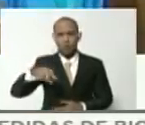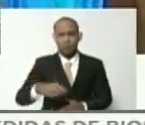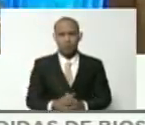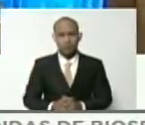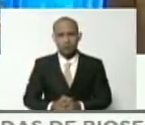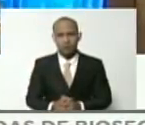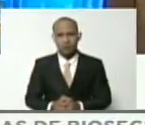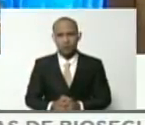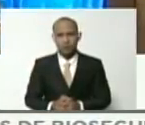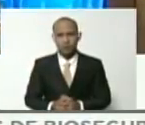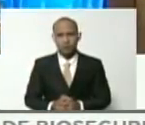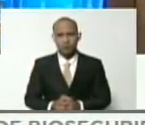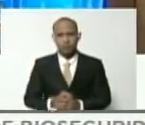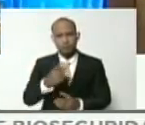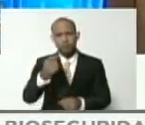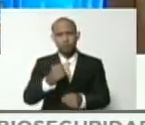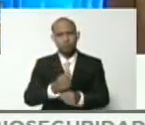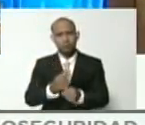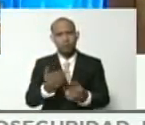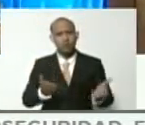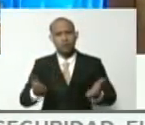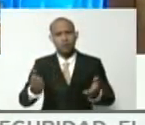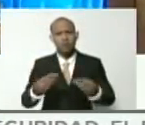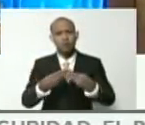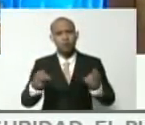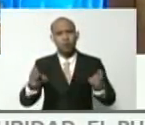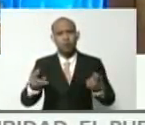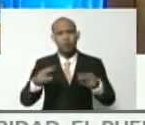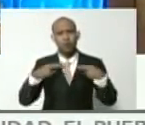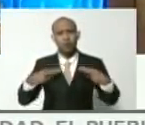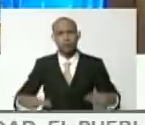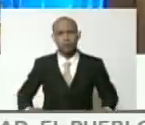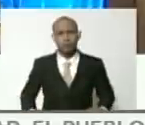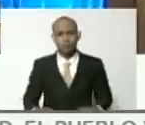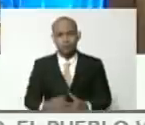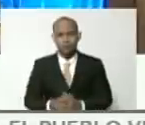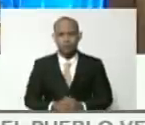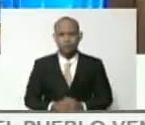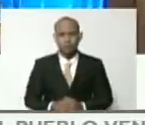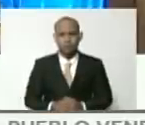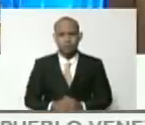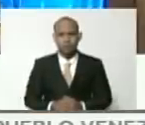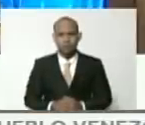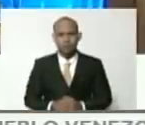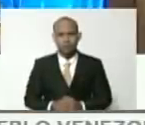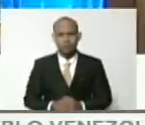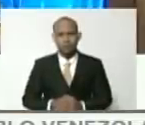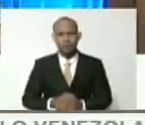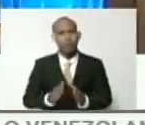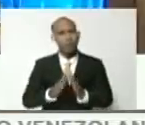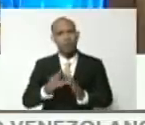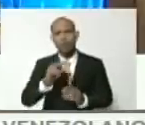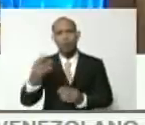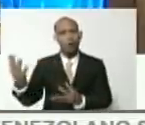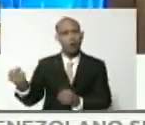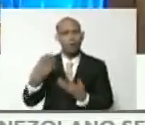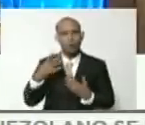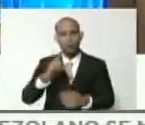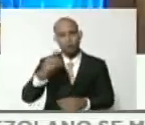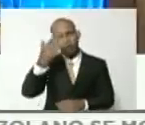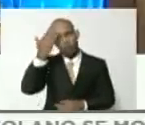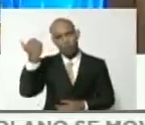le depara su servicio público a la humanidad. no nos abandone, no nos